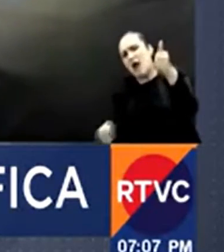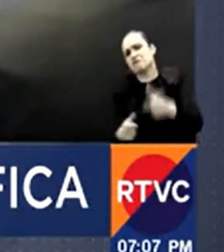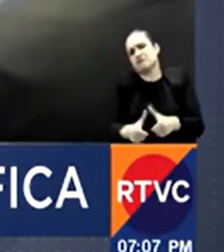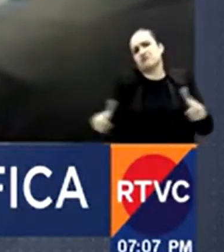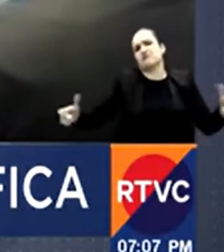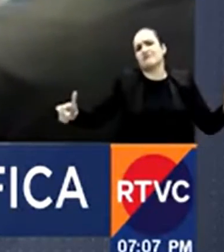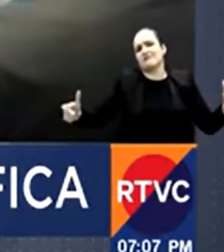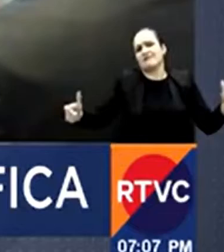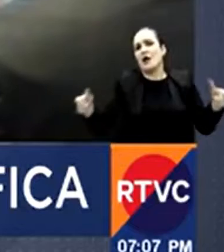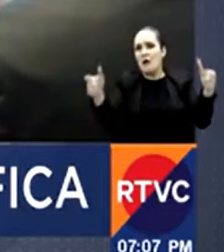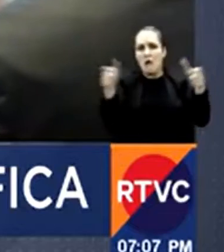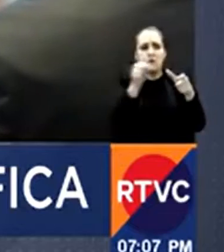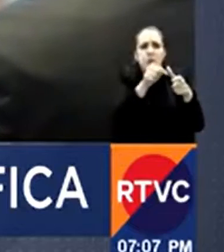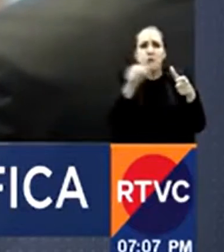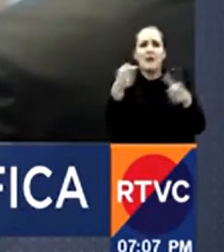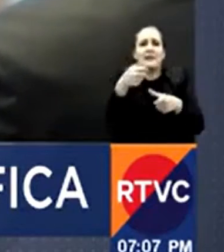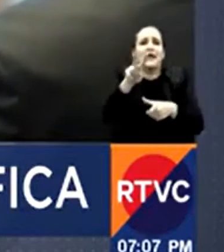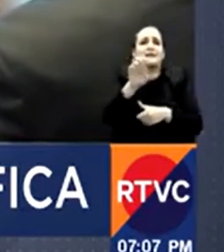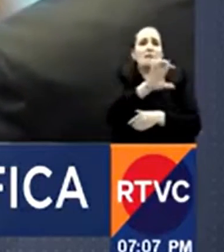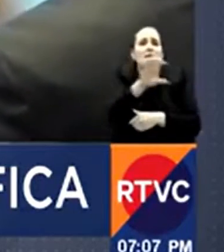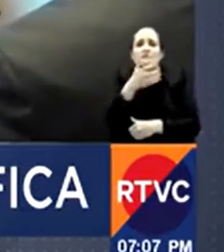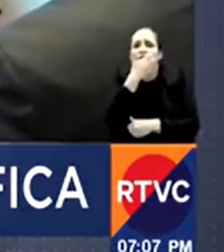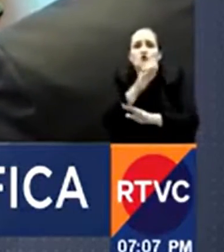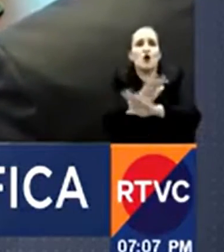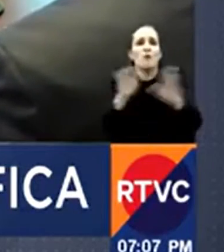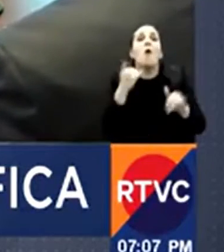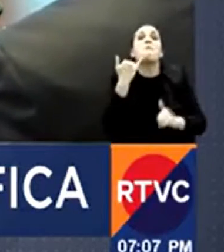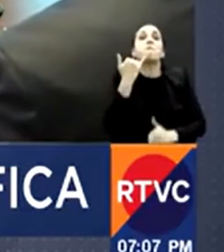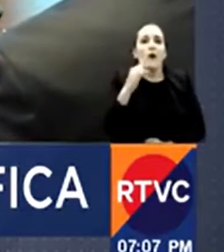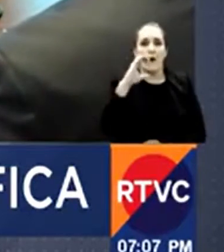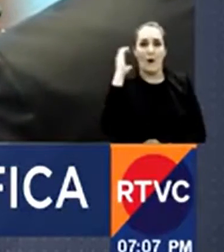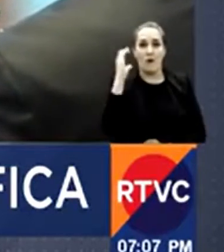una forma excelente de parte de